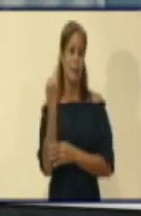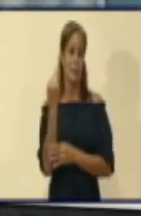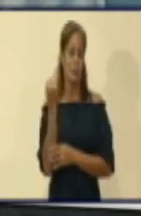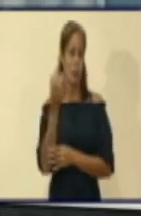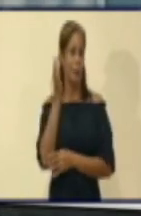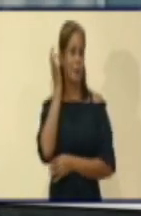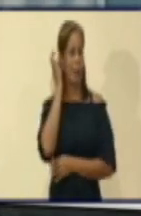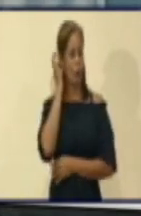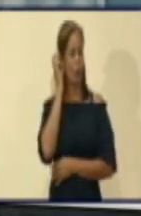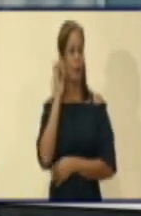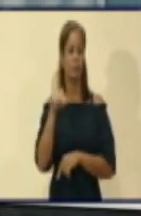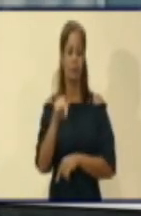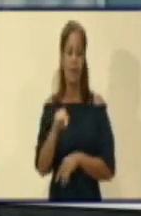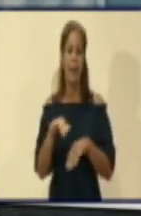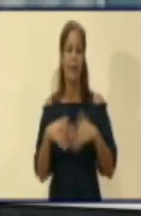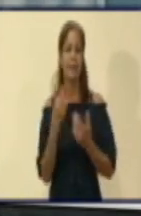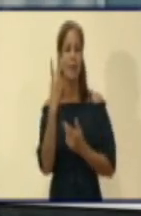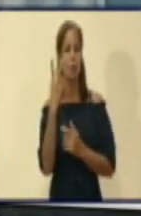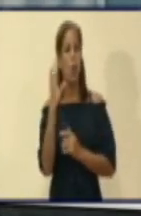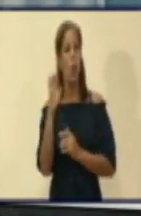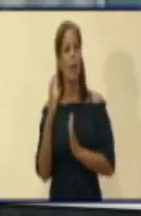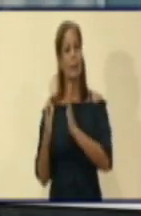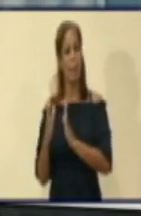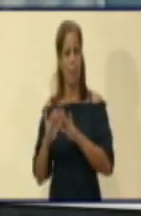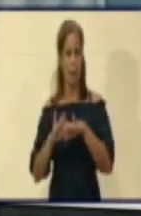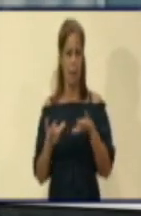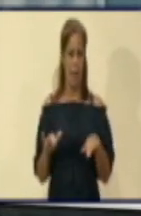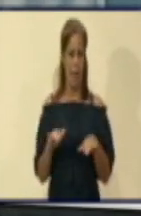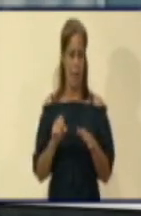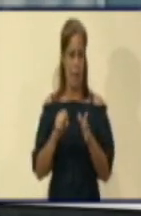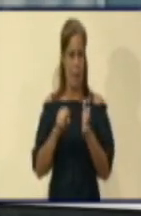estas dos etapas en las que se encuentra la provincia y el municipio de Bayamo,